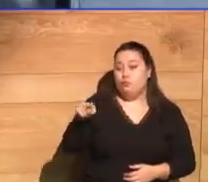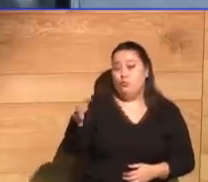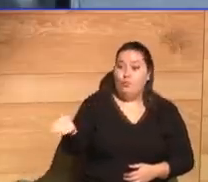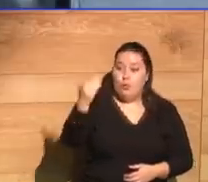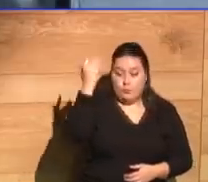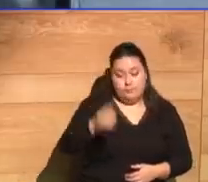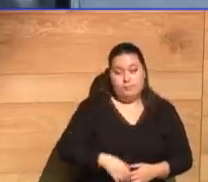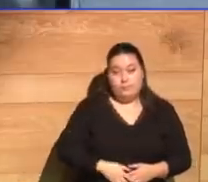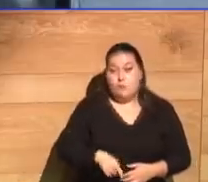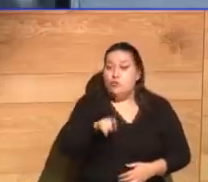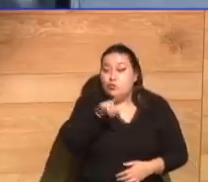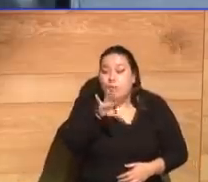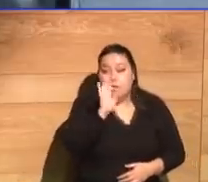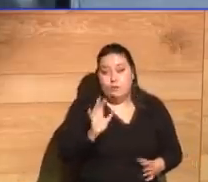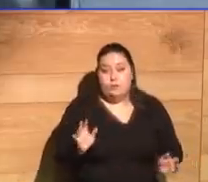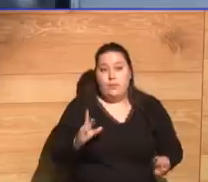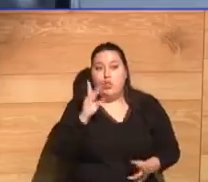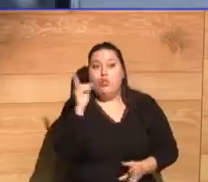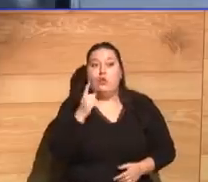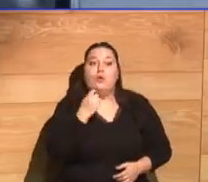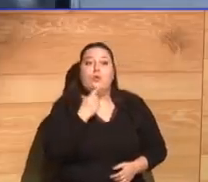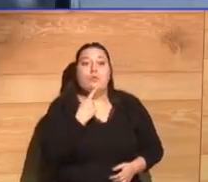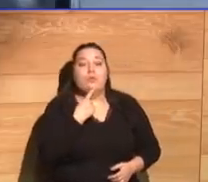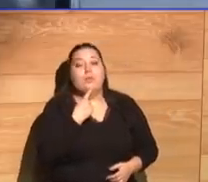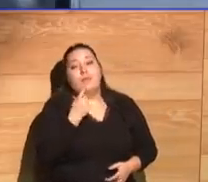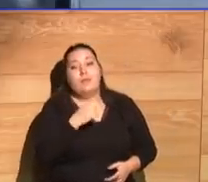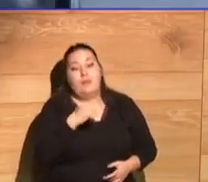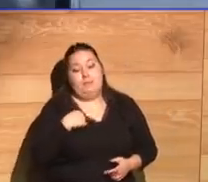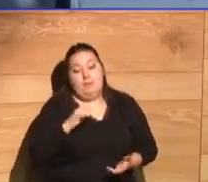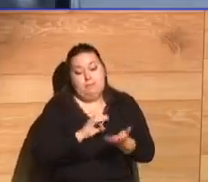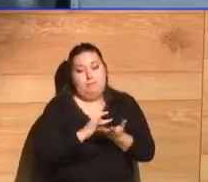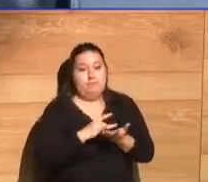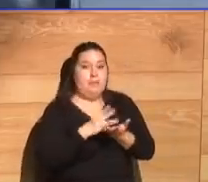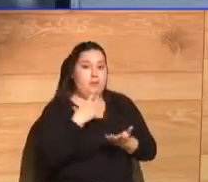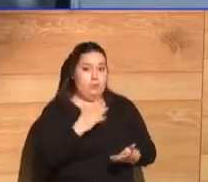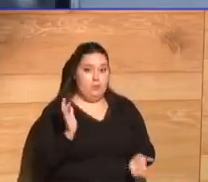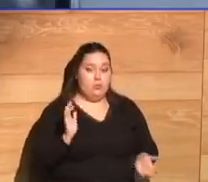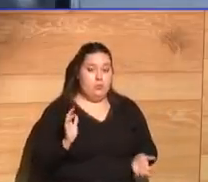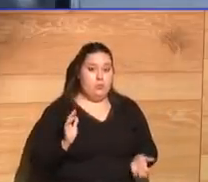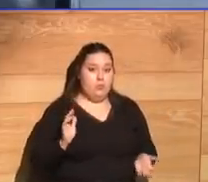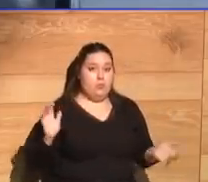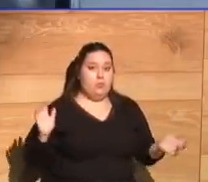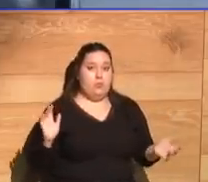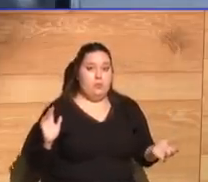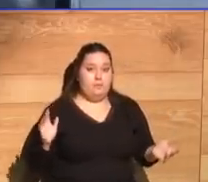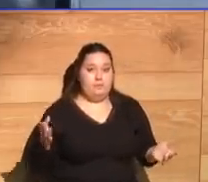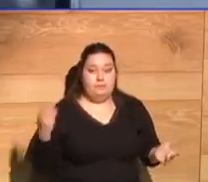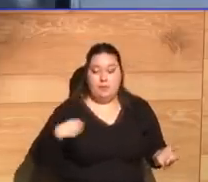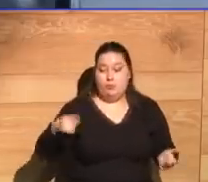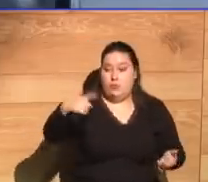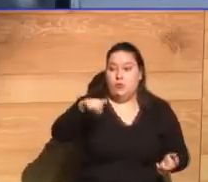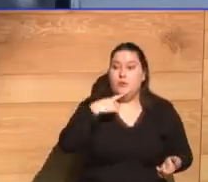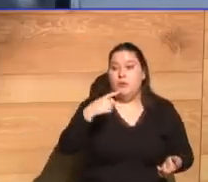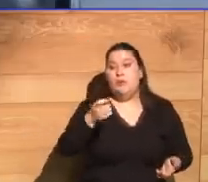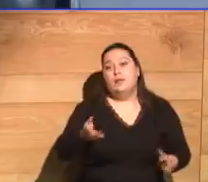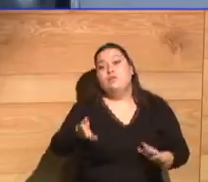y es tu decisión. Mientras que Donner cuenta que le echaron y que le quitaron a su criatura. Ellos a su vez cuentan que fue él el que se fue,